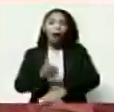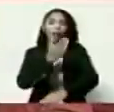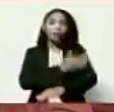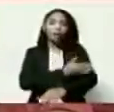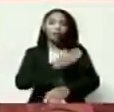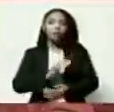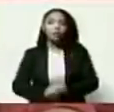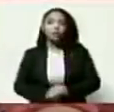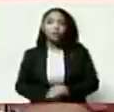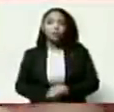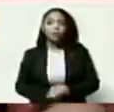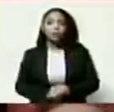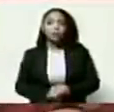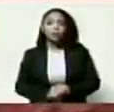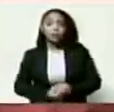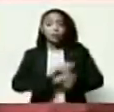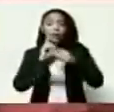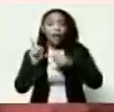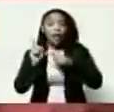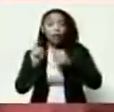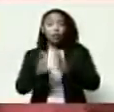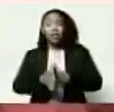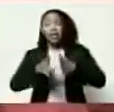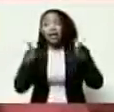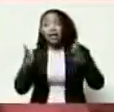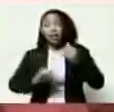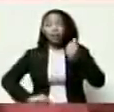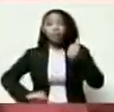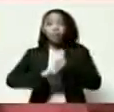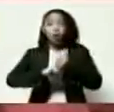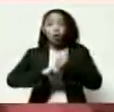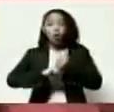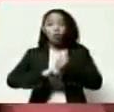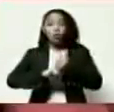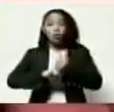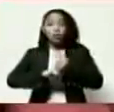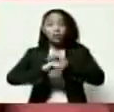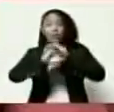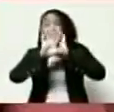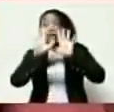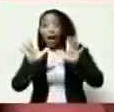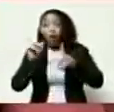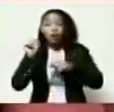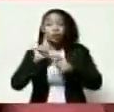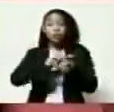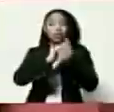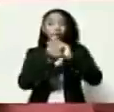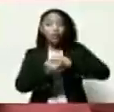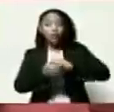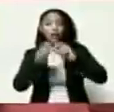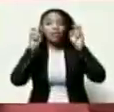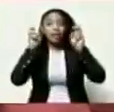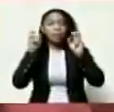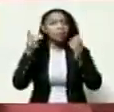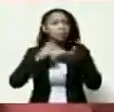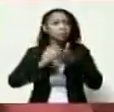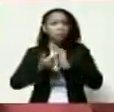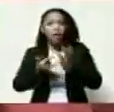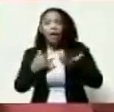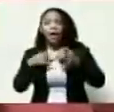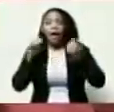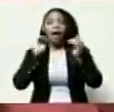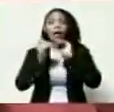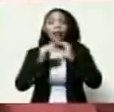tiempo. Eso es una gran fortaleza, ¿ves? La claridad, y se convirtió el tema de la ética y la lucha contra